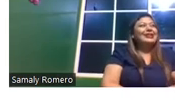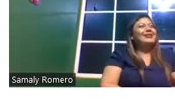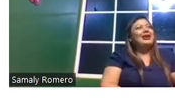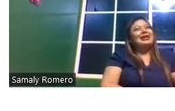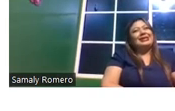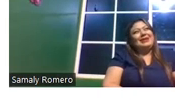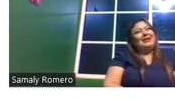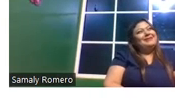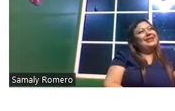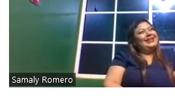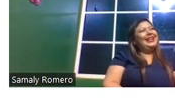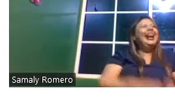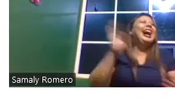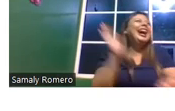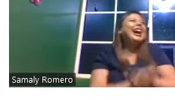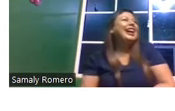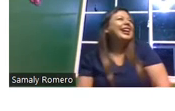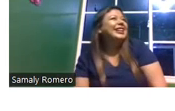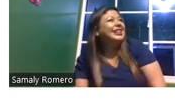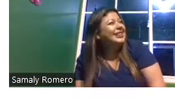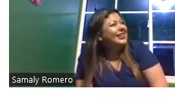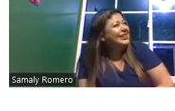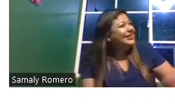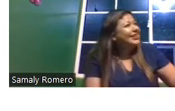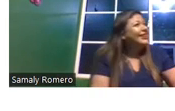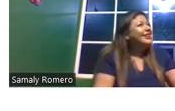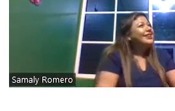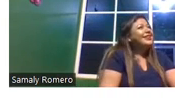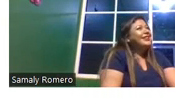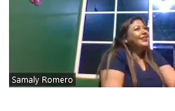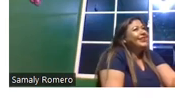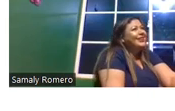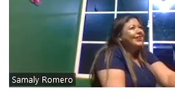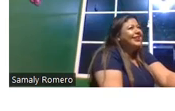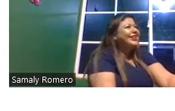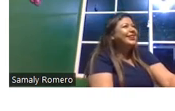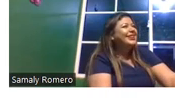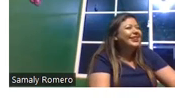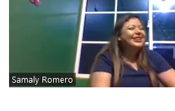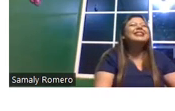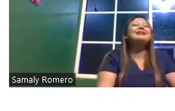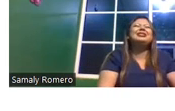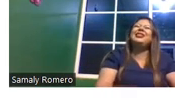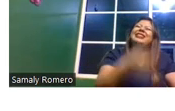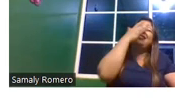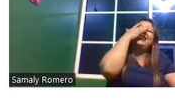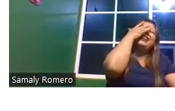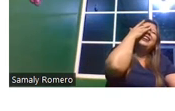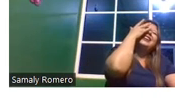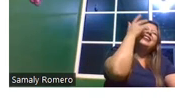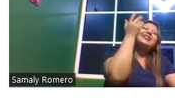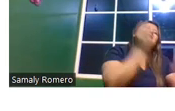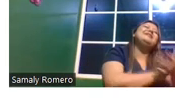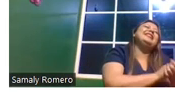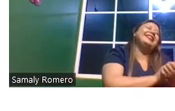Marvin? Porque el dato es frío. No tiene, en este caso, no se orienta hacia alguien o